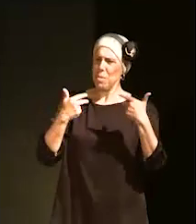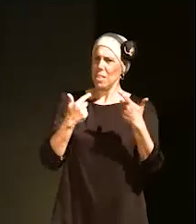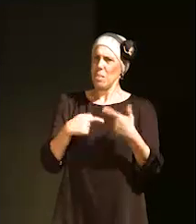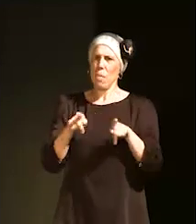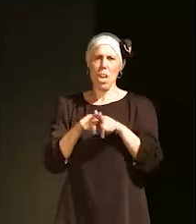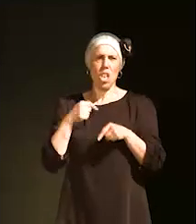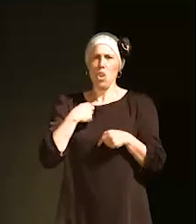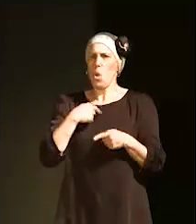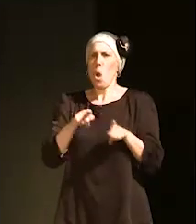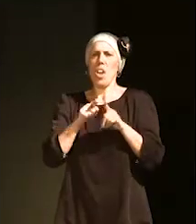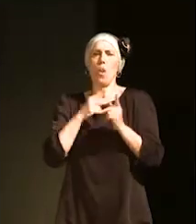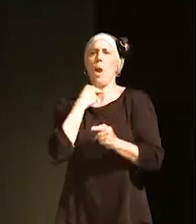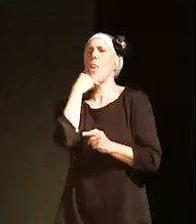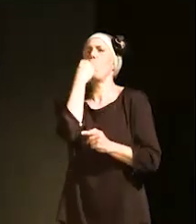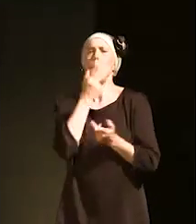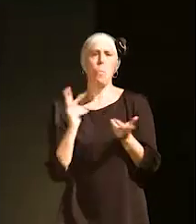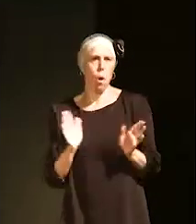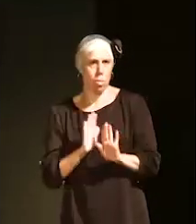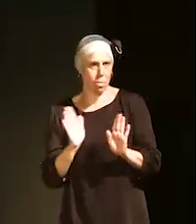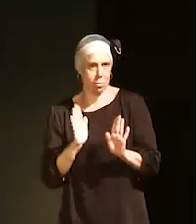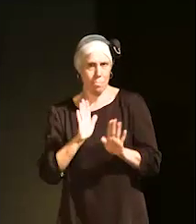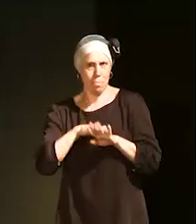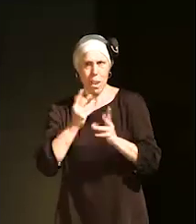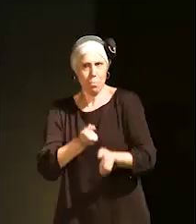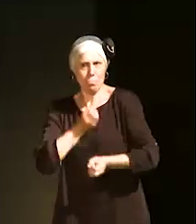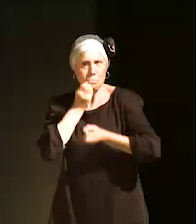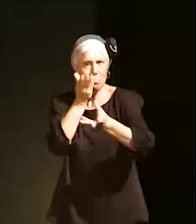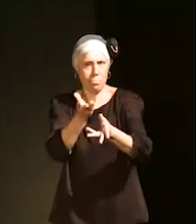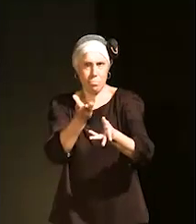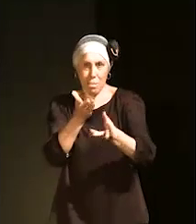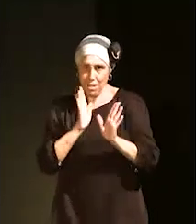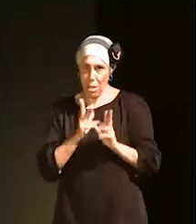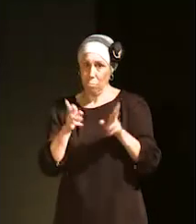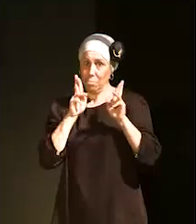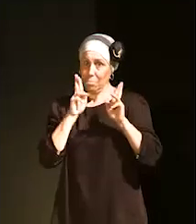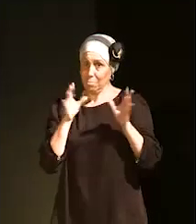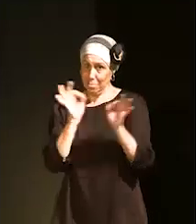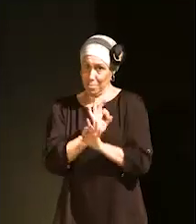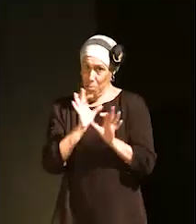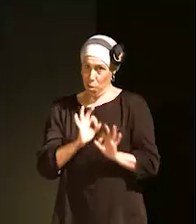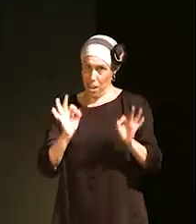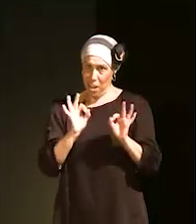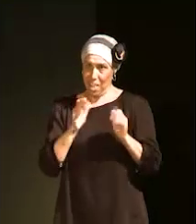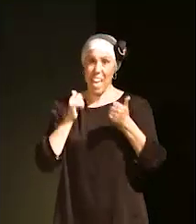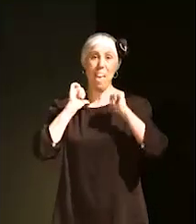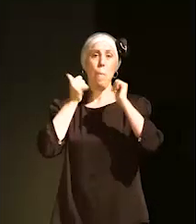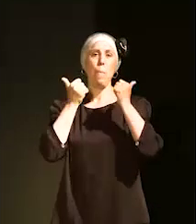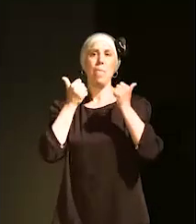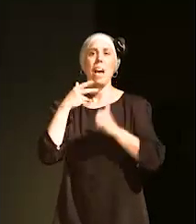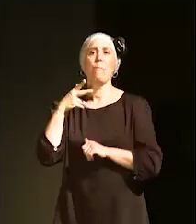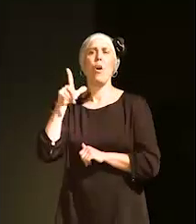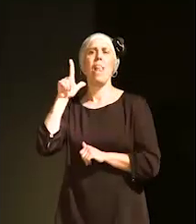voz que traslada espero no equivocarme y empezamos por las poderosas teatro